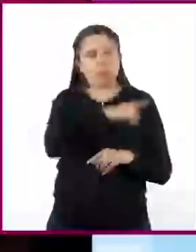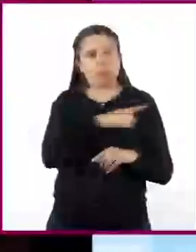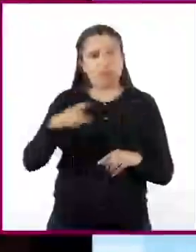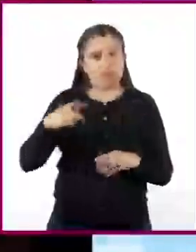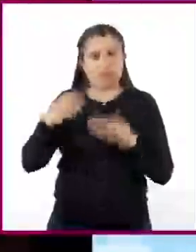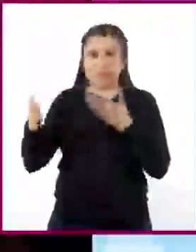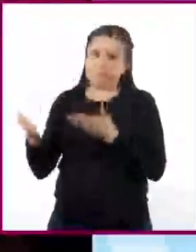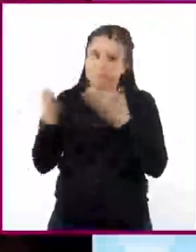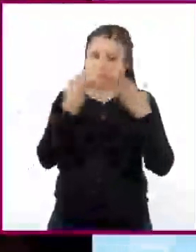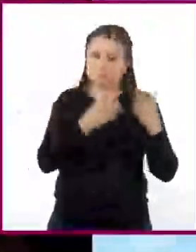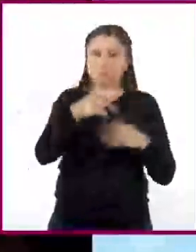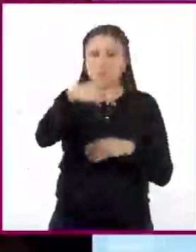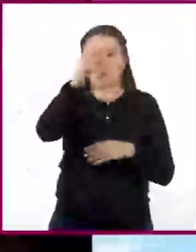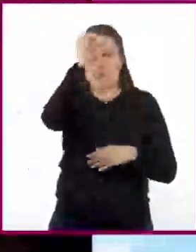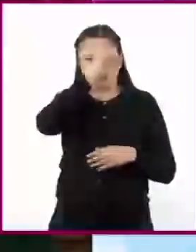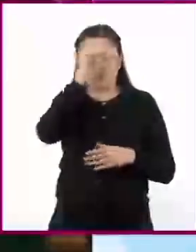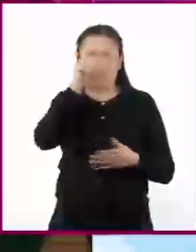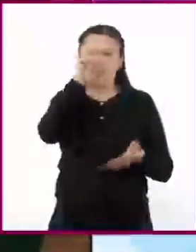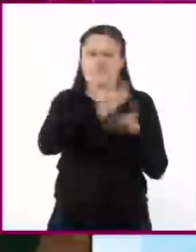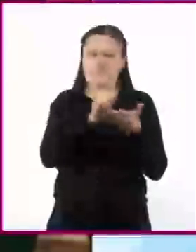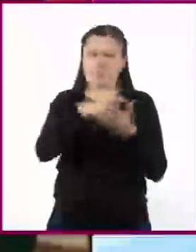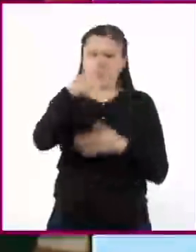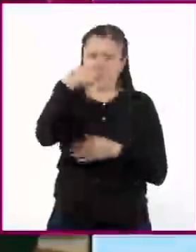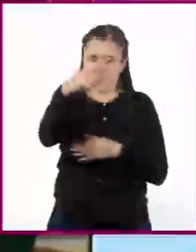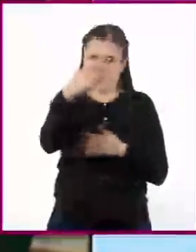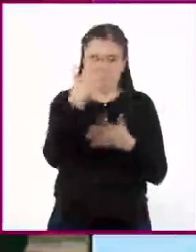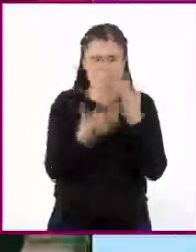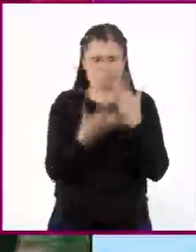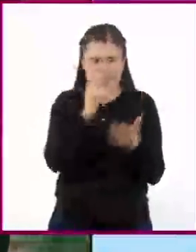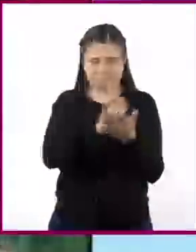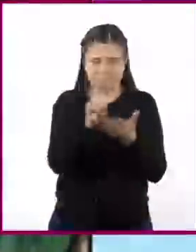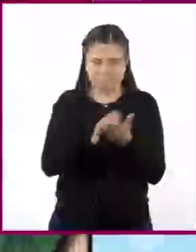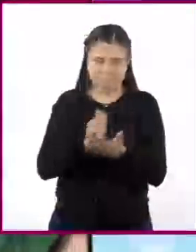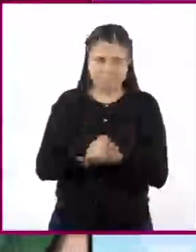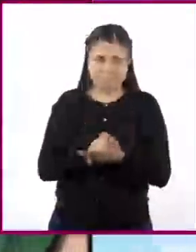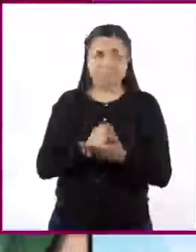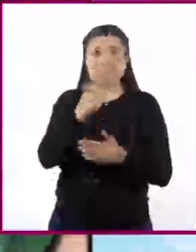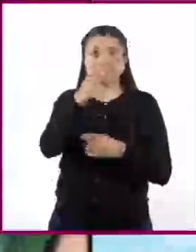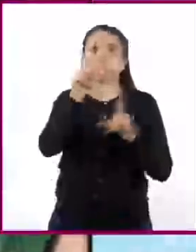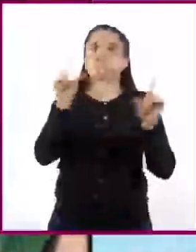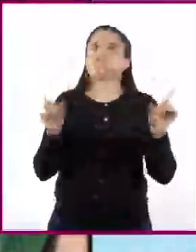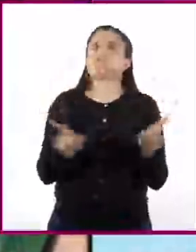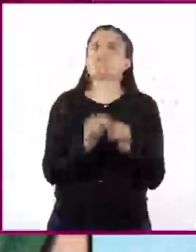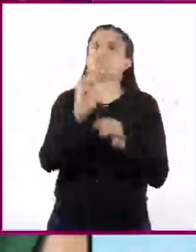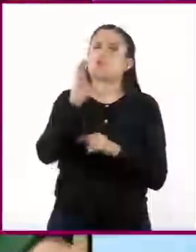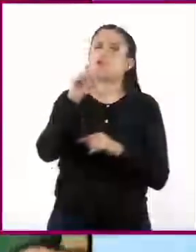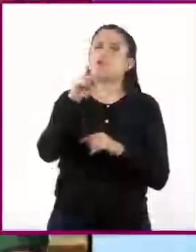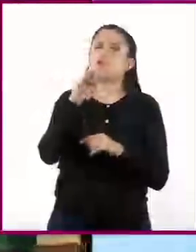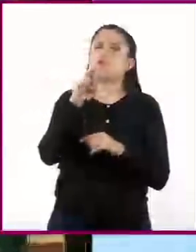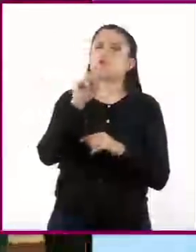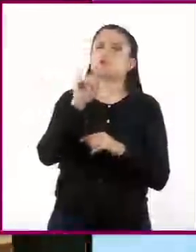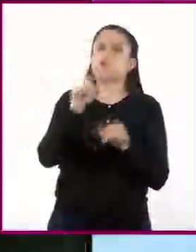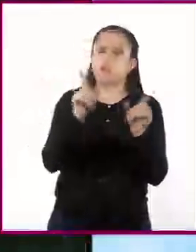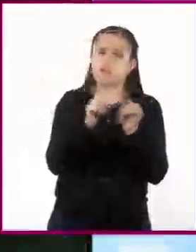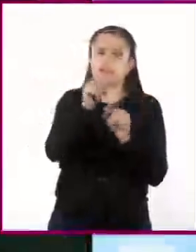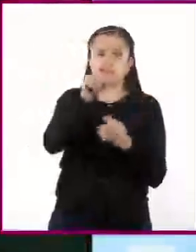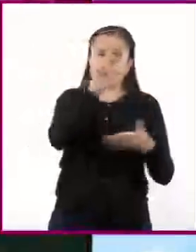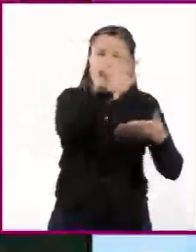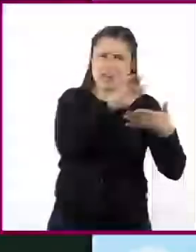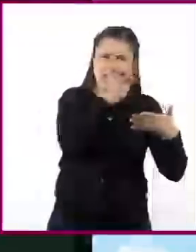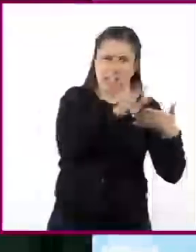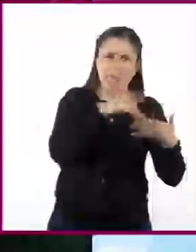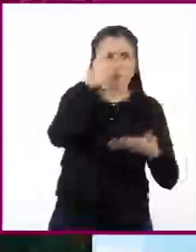dar nuestro propio punto de vista al respecto. Esas serán nuestras conclusiones. Lean sus reportes para hacer